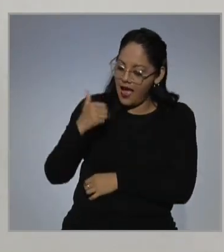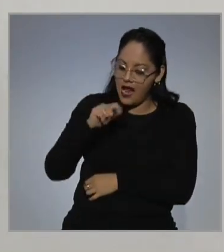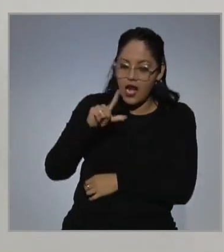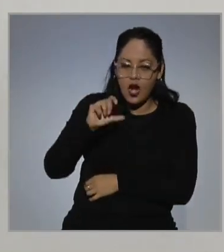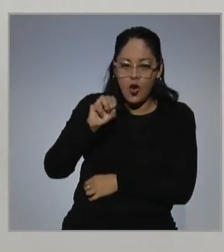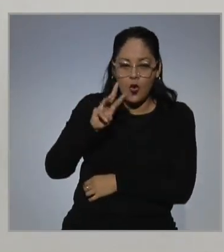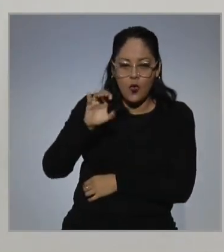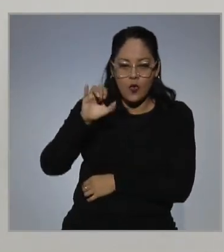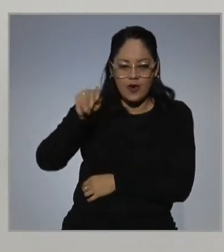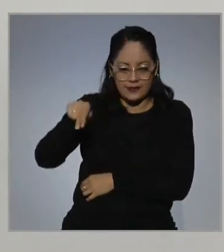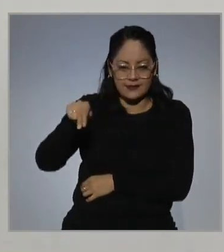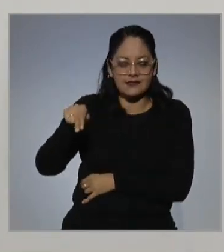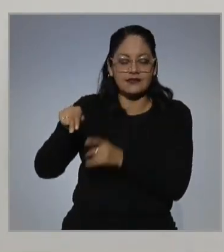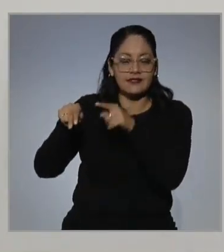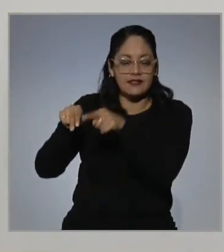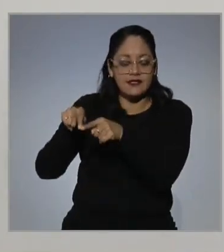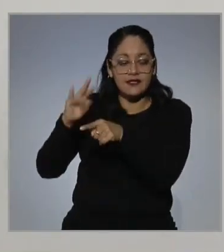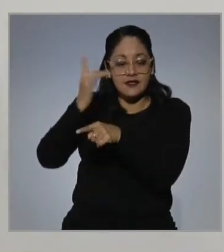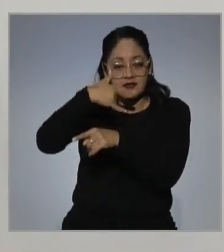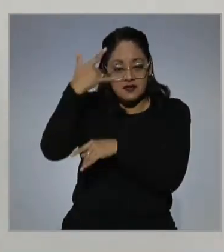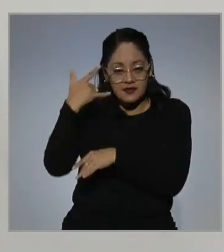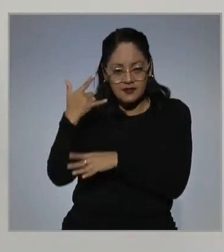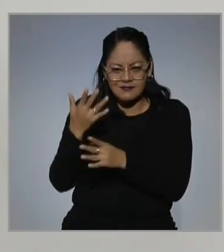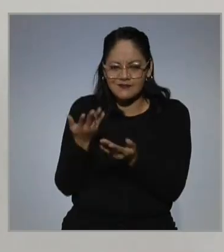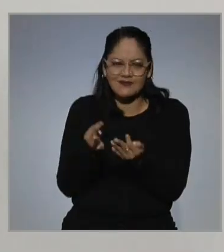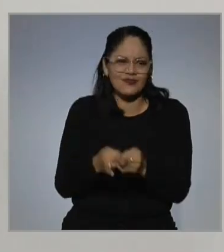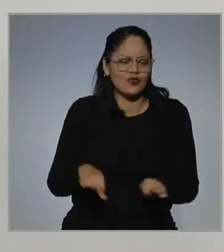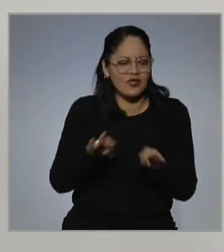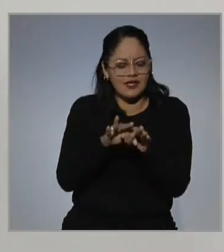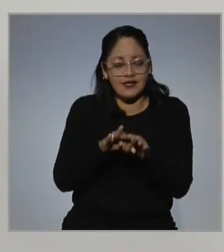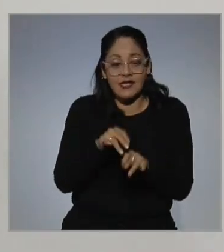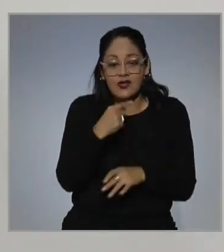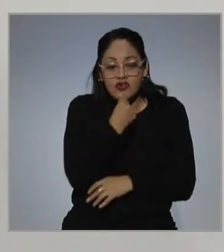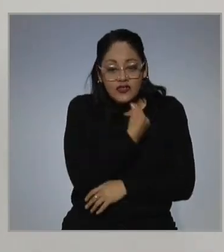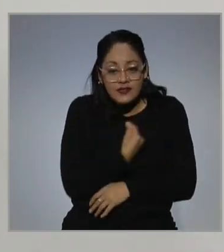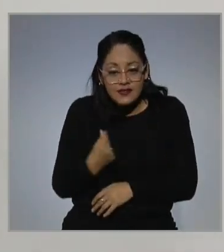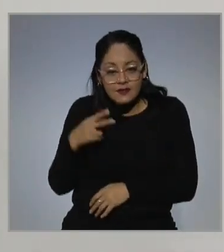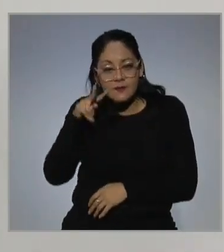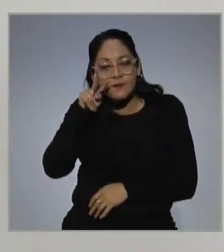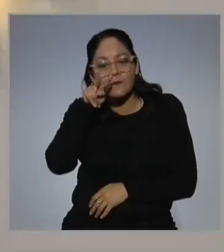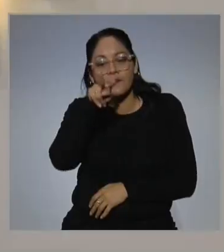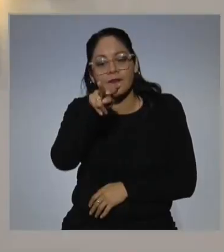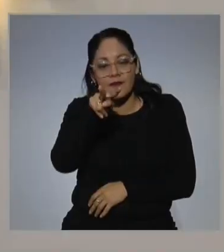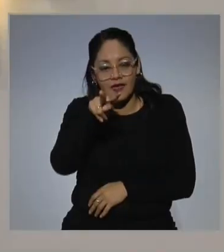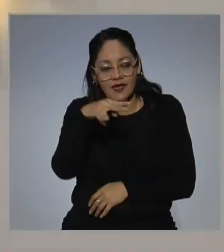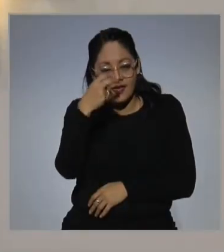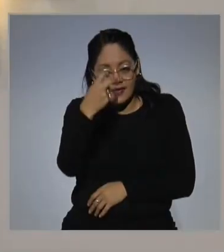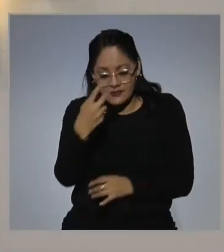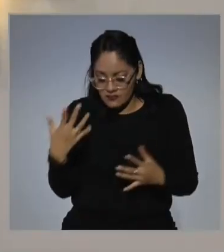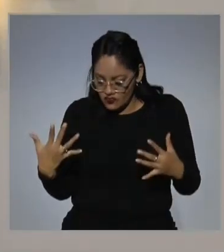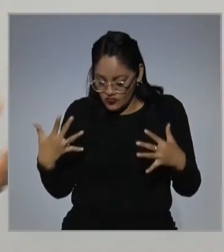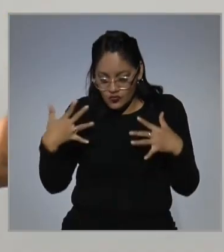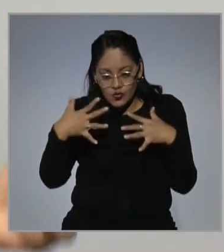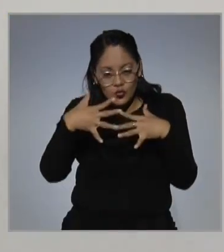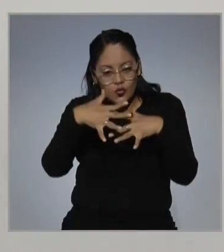súper, súper importante que los niños vean esta, pues esta fusión, ¿no? Este sincretismo, como tú